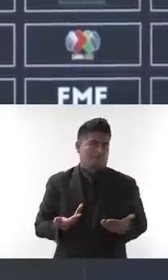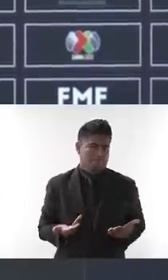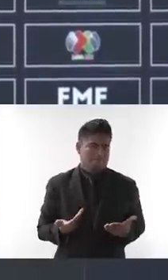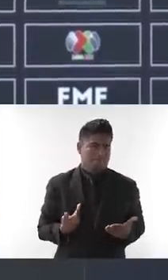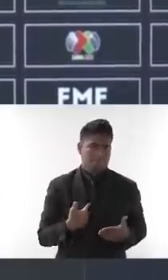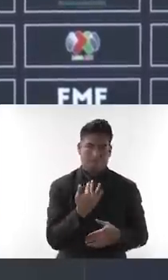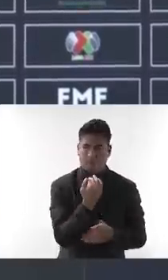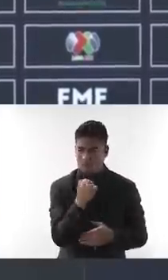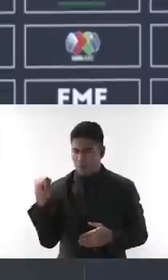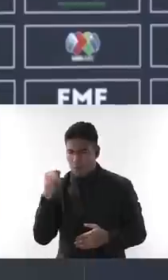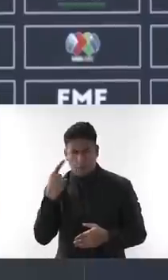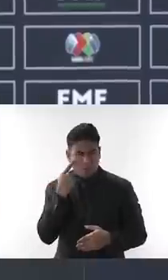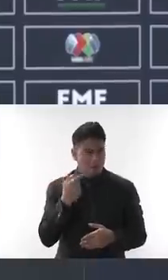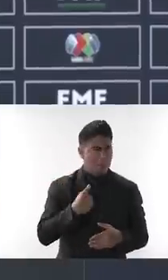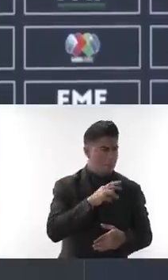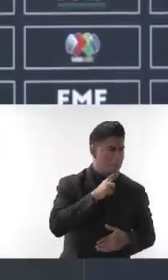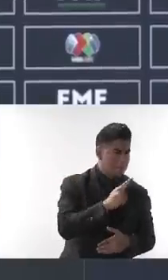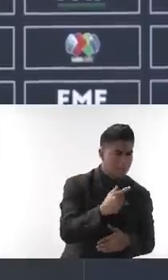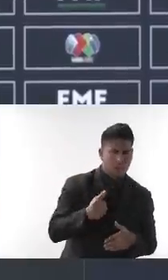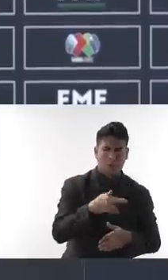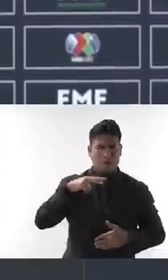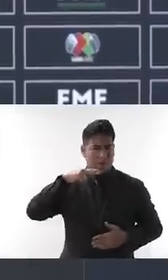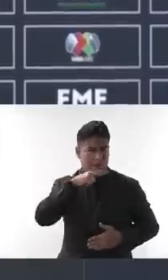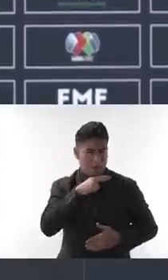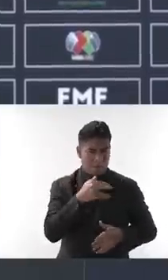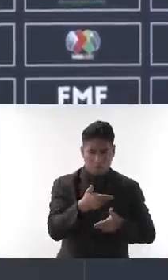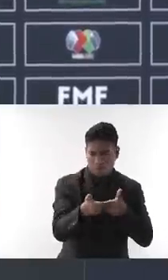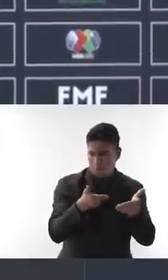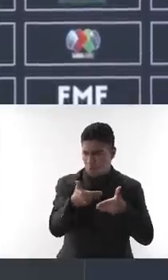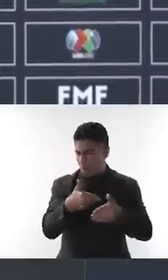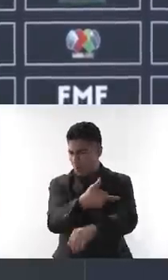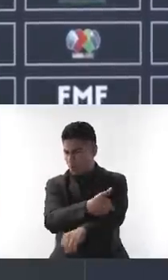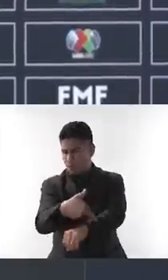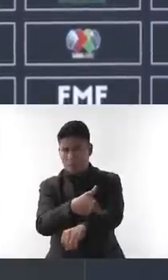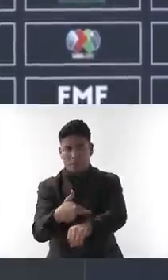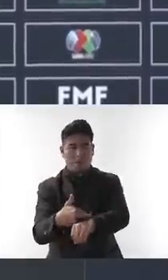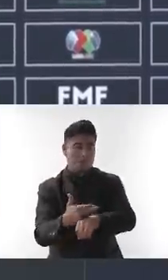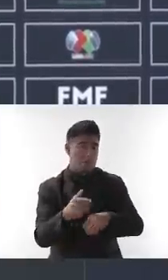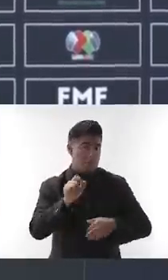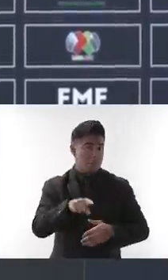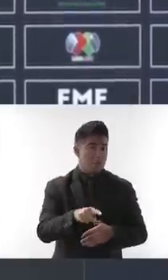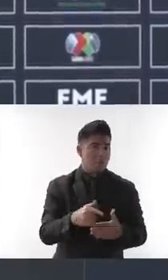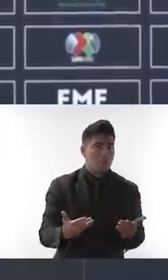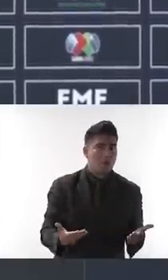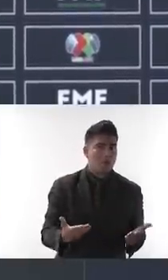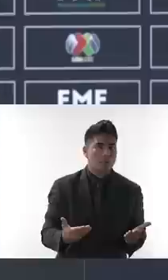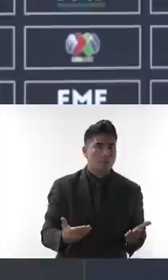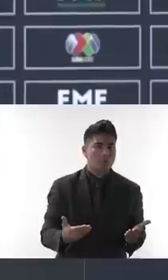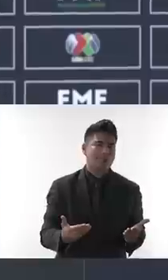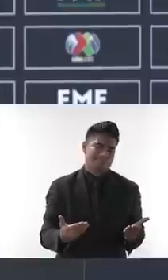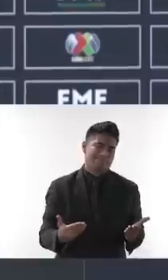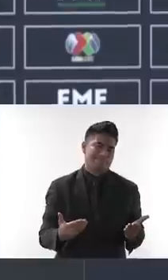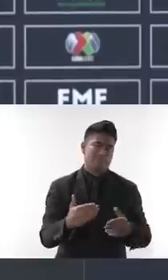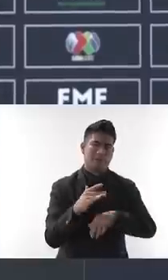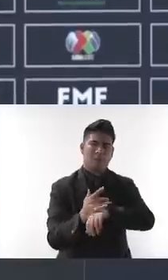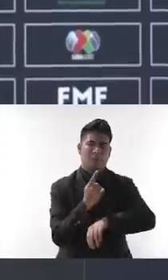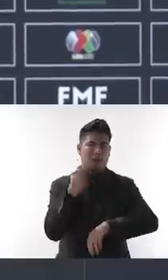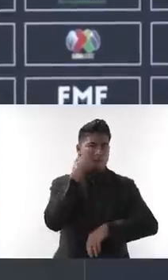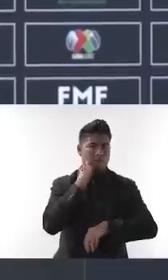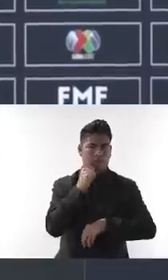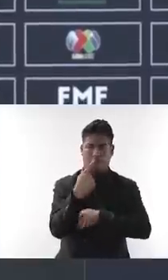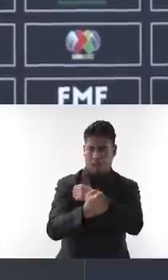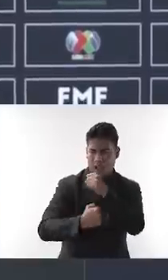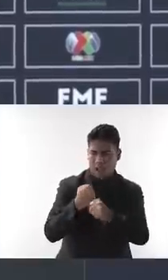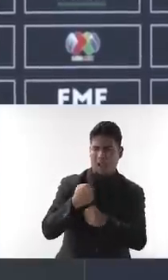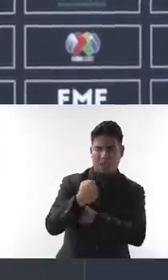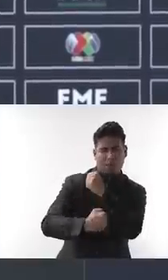que no tienen esas dos barreras de salida y que son países que crecen al 100% al año en exportación de jugadores.